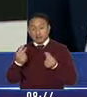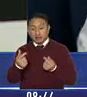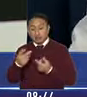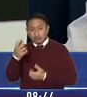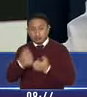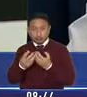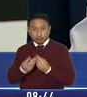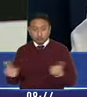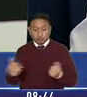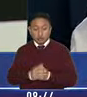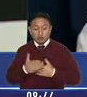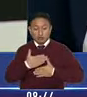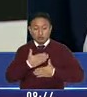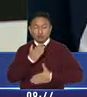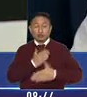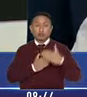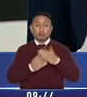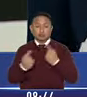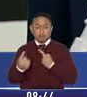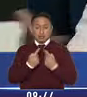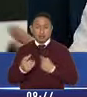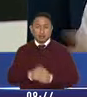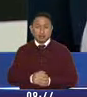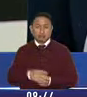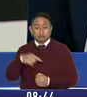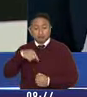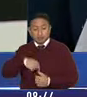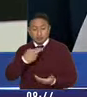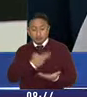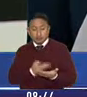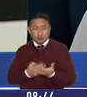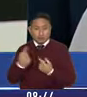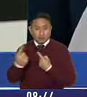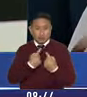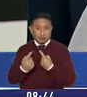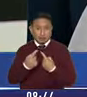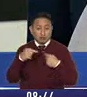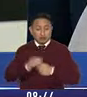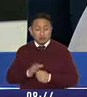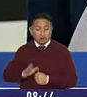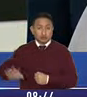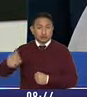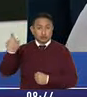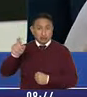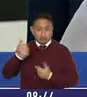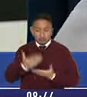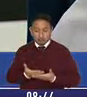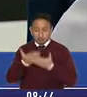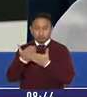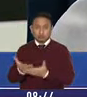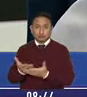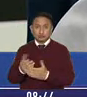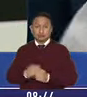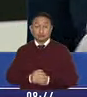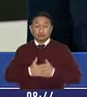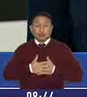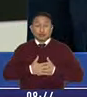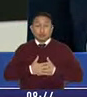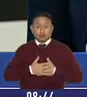soluciones. Yo soy un hombre de paz, de diálogo. Hay que instalar mesas de diálogo para dar respuestas a la ciudadanía. Así es que en ese